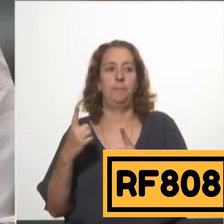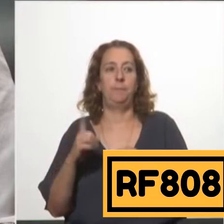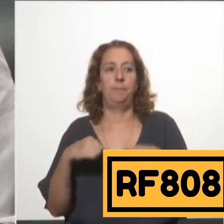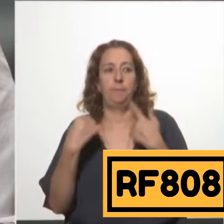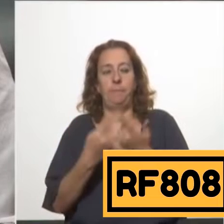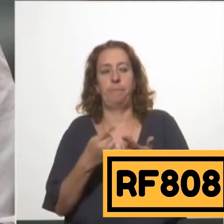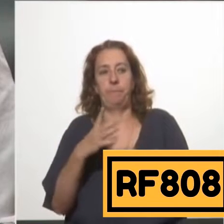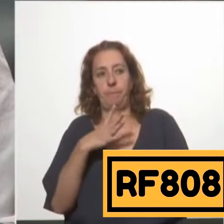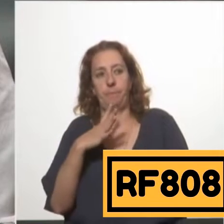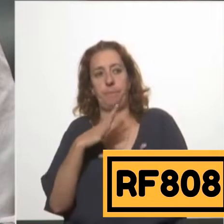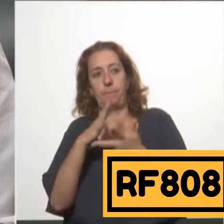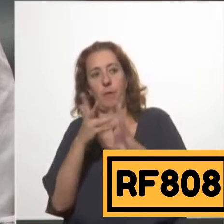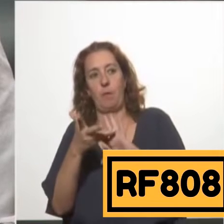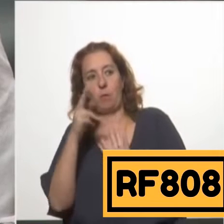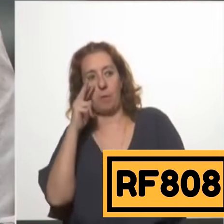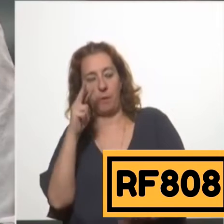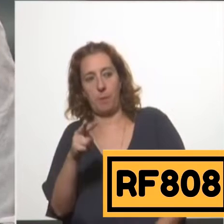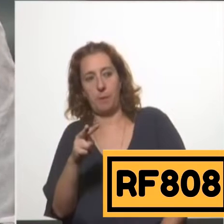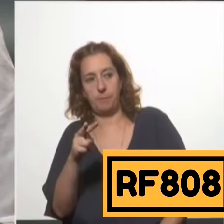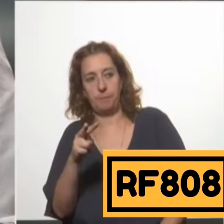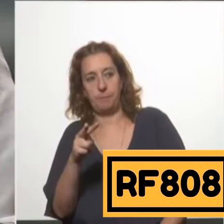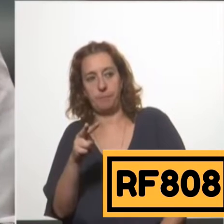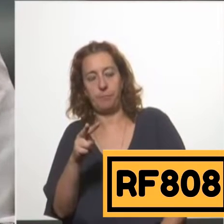nosotros tenemos una mirada bastante,